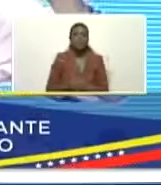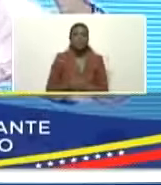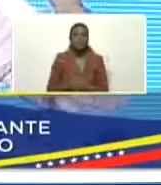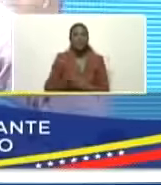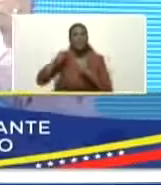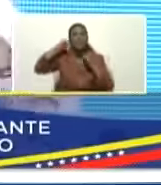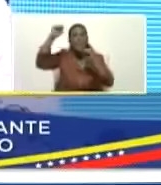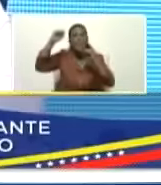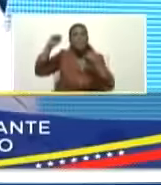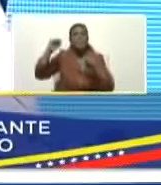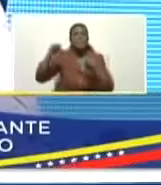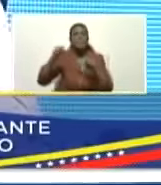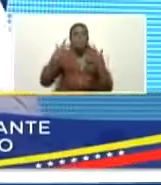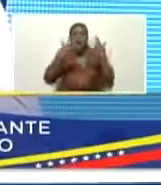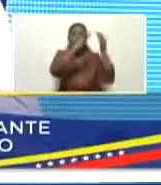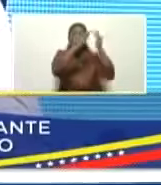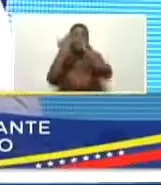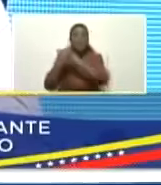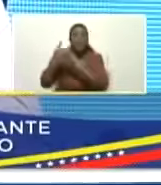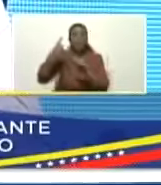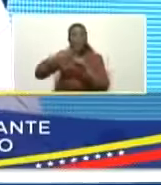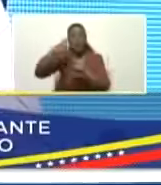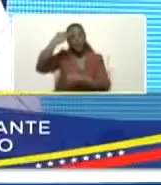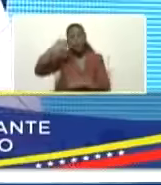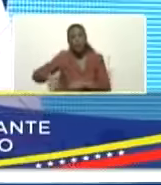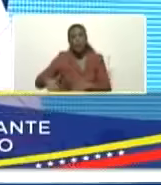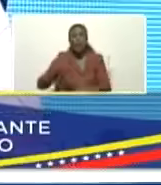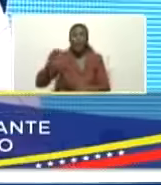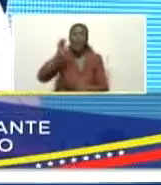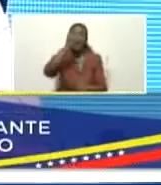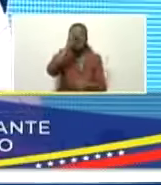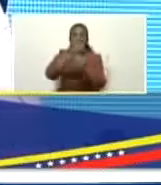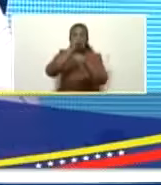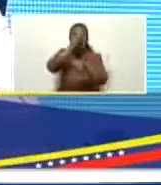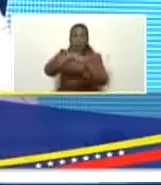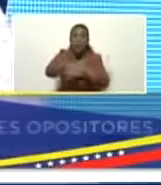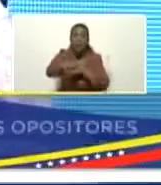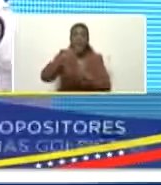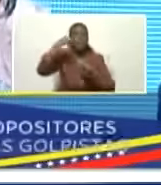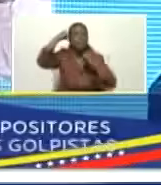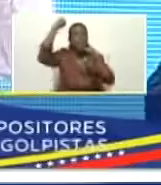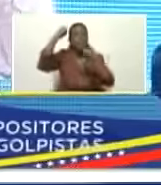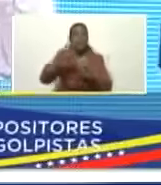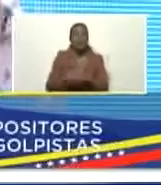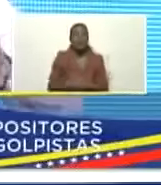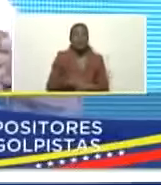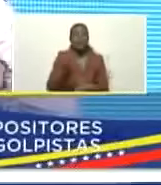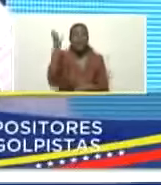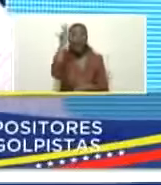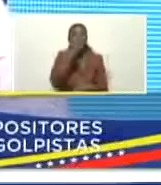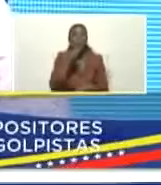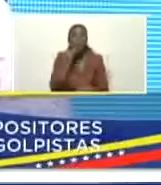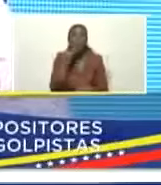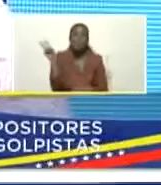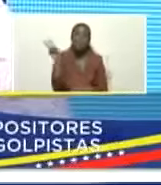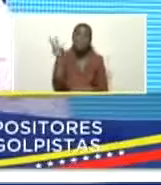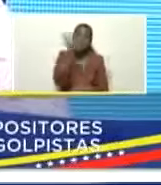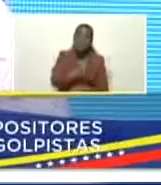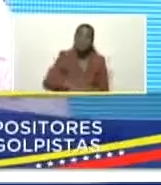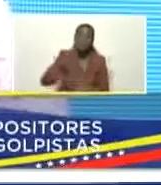¡Que vivan los bricomiles! ¡Que viva del Tamacuro! ¡Y que viva la juventud